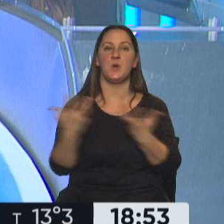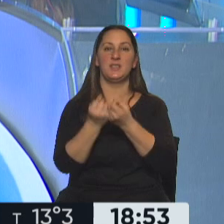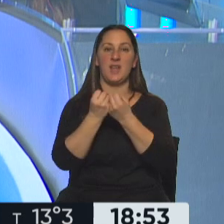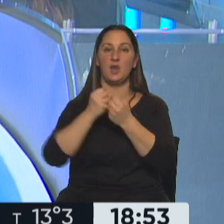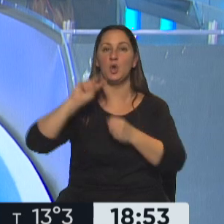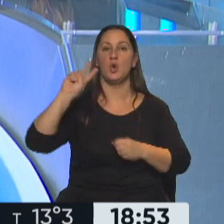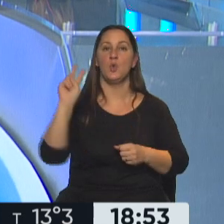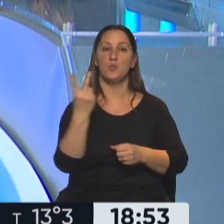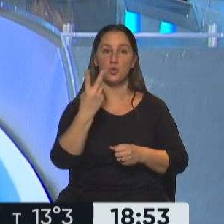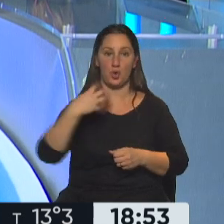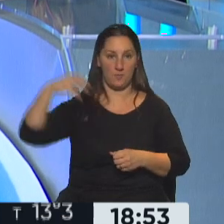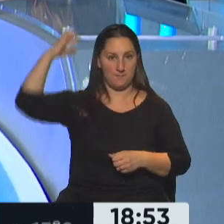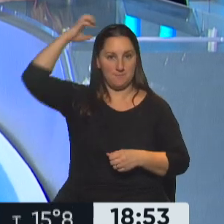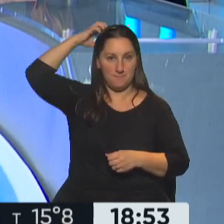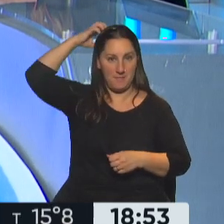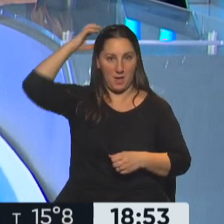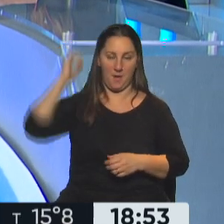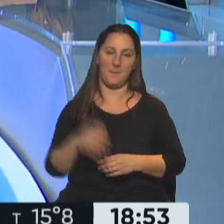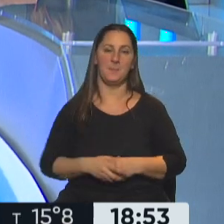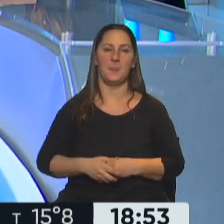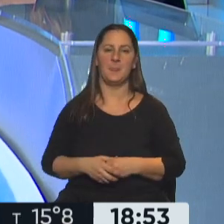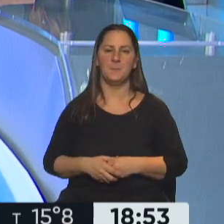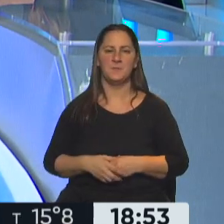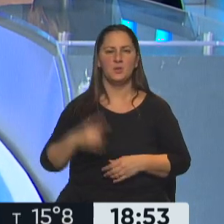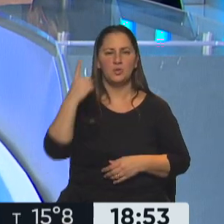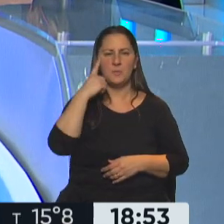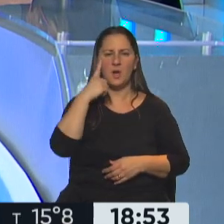la medida del dólar soja. O sea... No, estoy pensando en las necrofilias. Bueno,